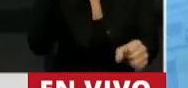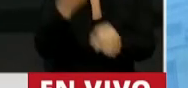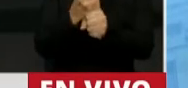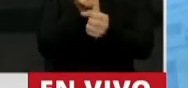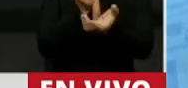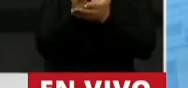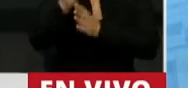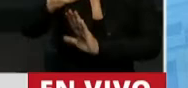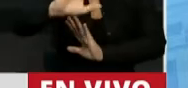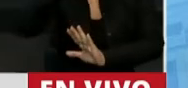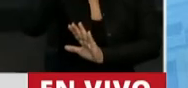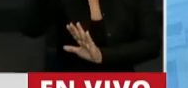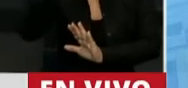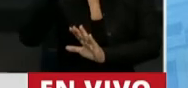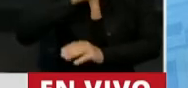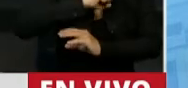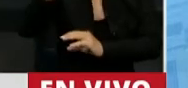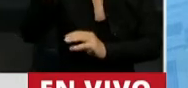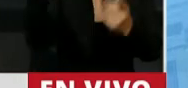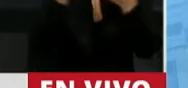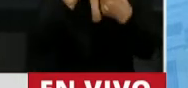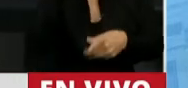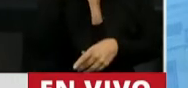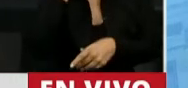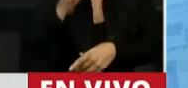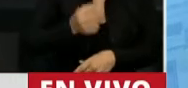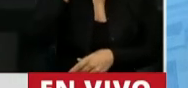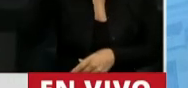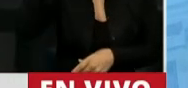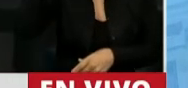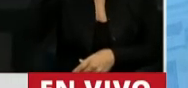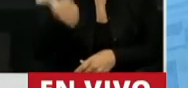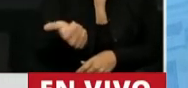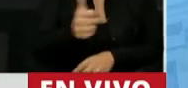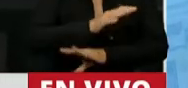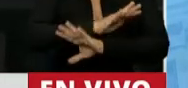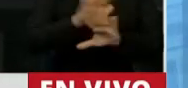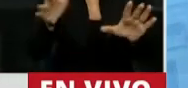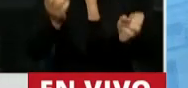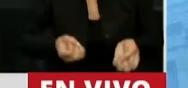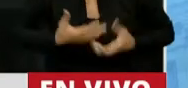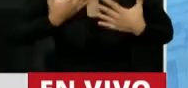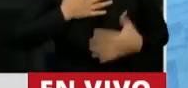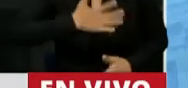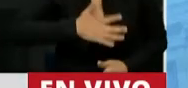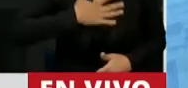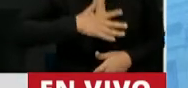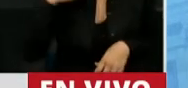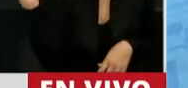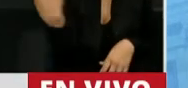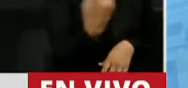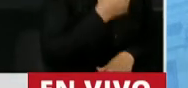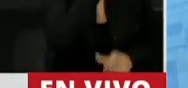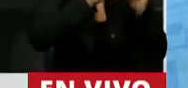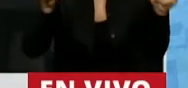los ingleses en el Azteca en 1986. Belleza estética y satisfacción entrañable para todos